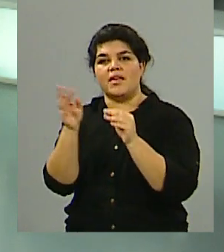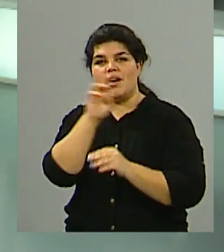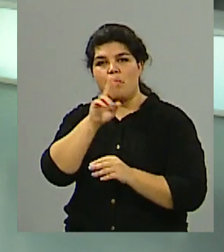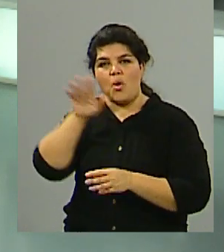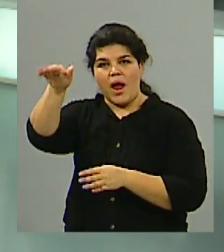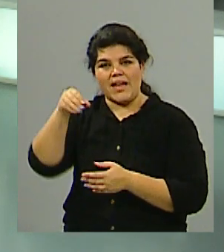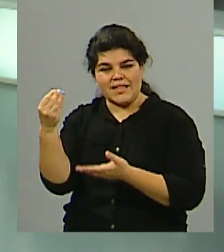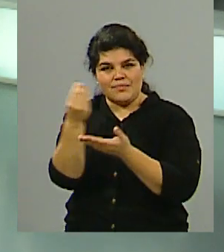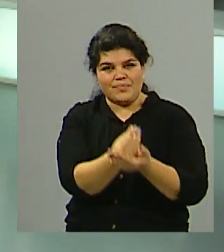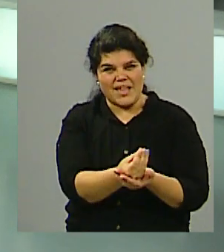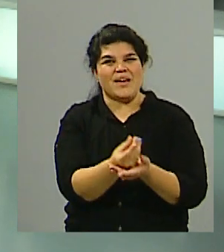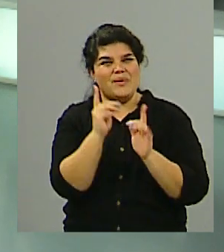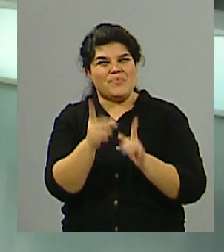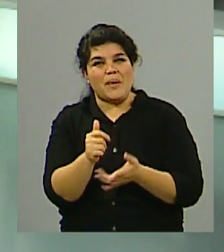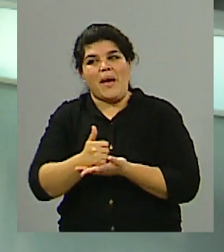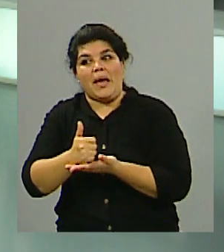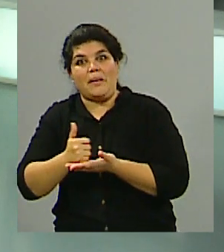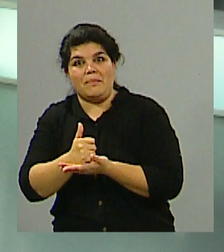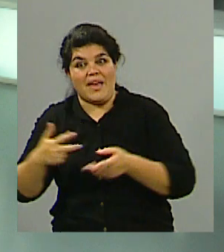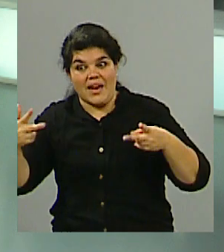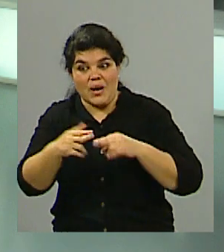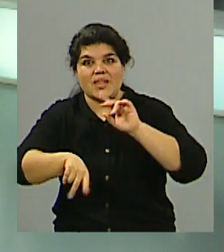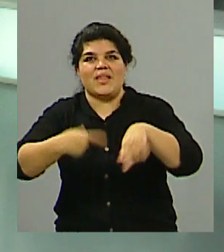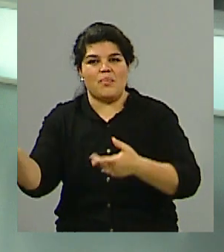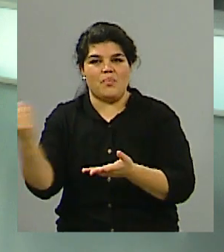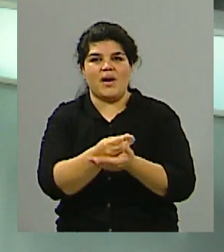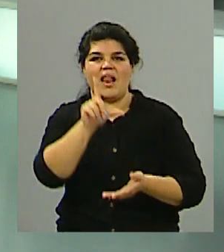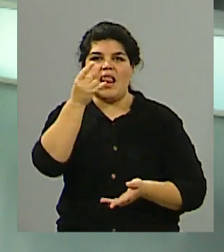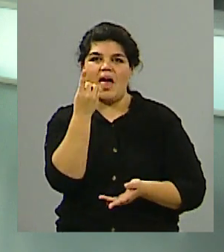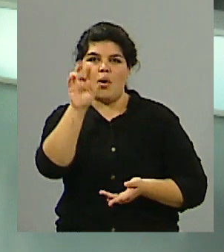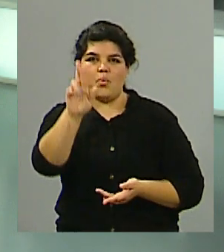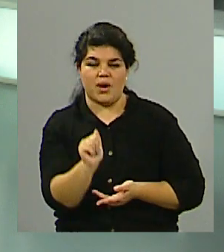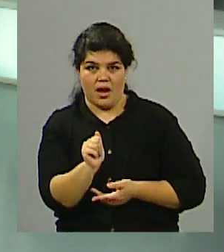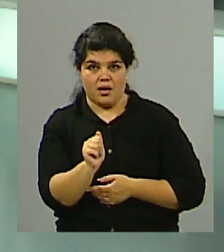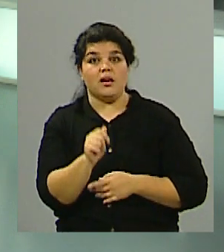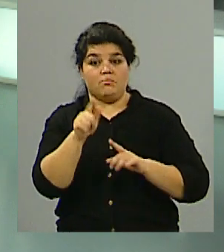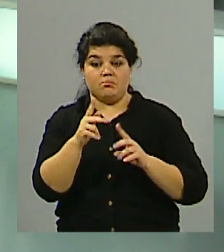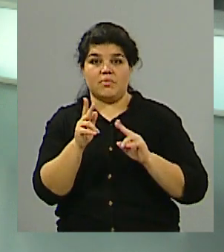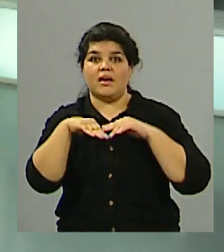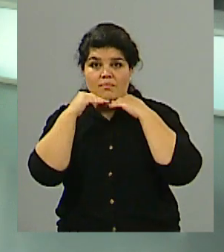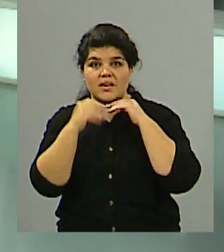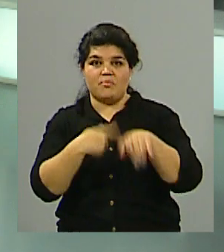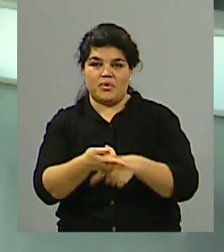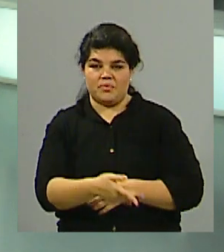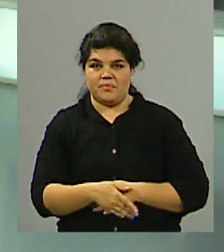otro lado esperando ingresar en el estudio. Laura Prudencio viene en un ratito, quédense ahí, ya seguimos.